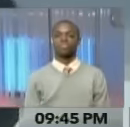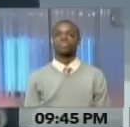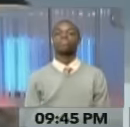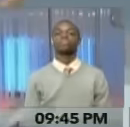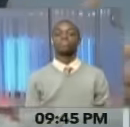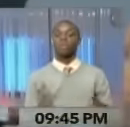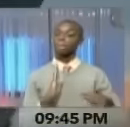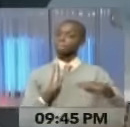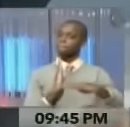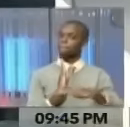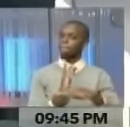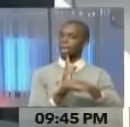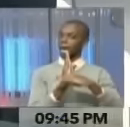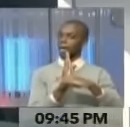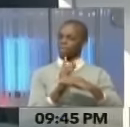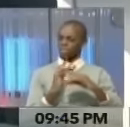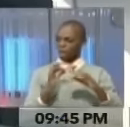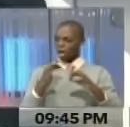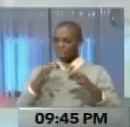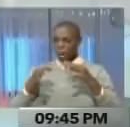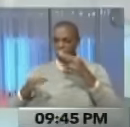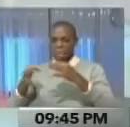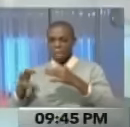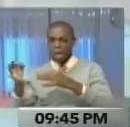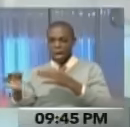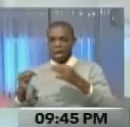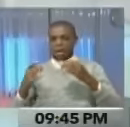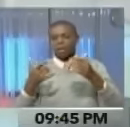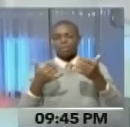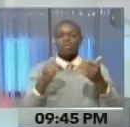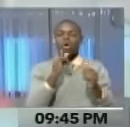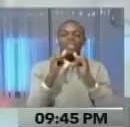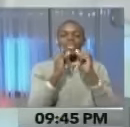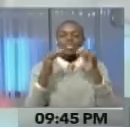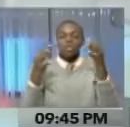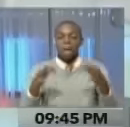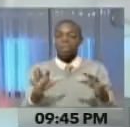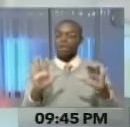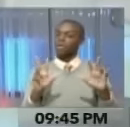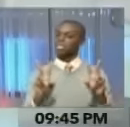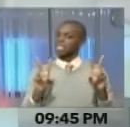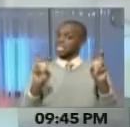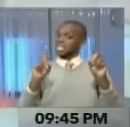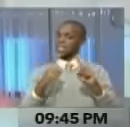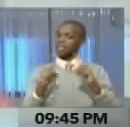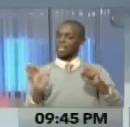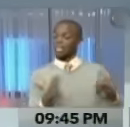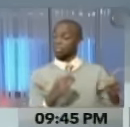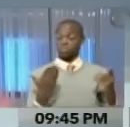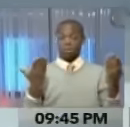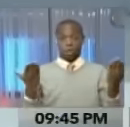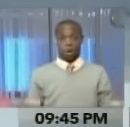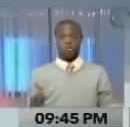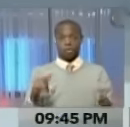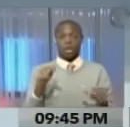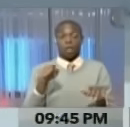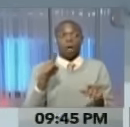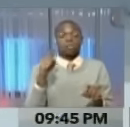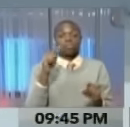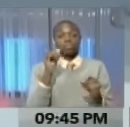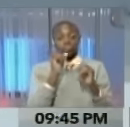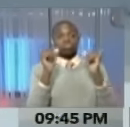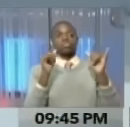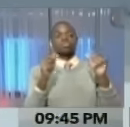eso tenemos en el estudio como decían los muchachos a Rodríguez holo principal del buró político del partido socialista un de Venezuela primeras